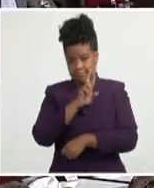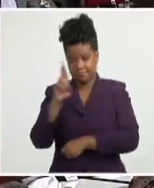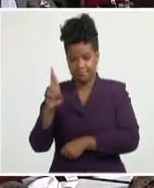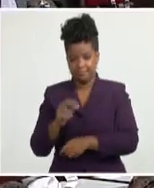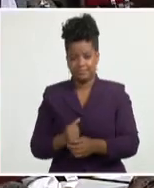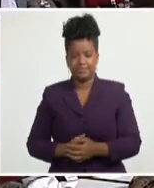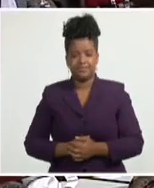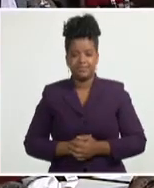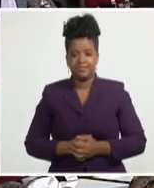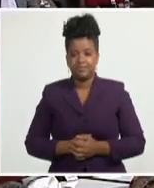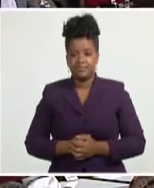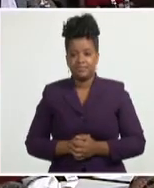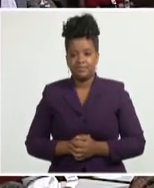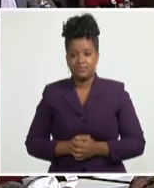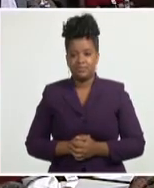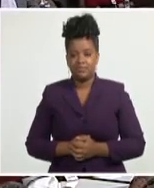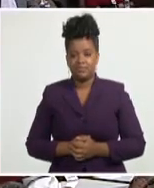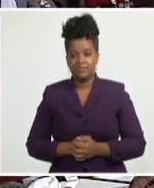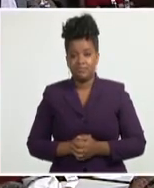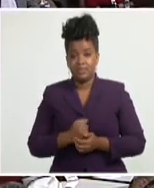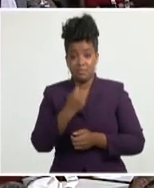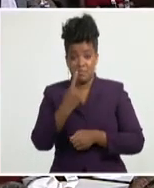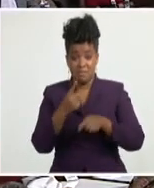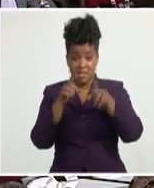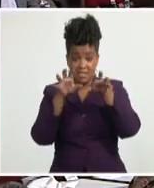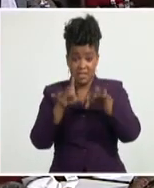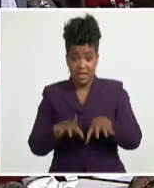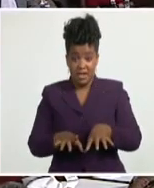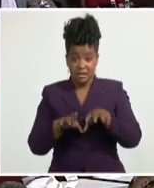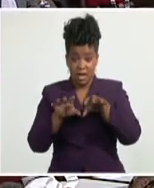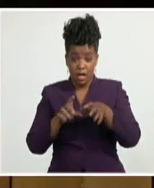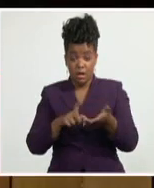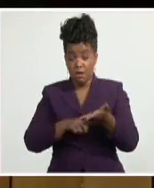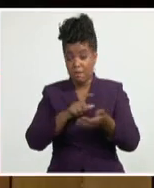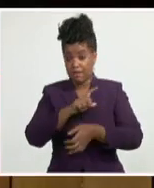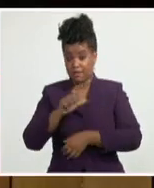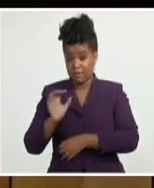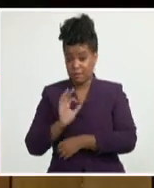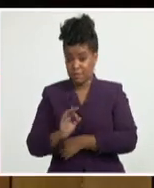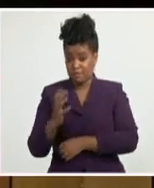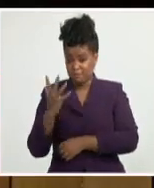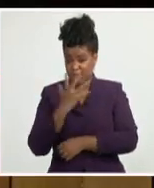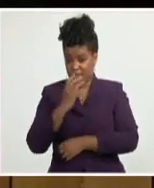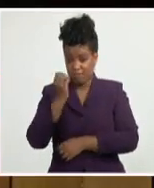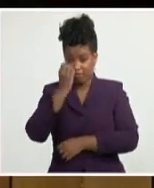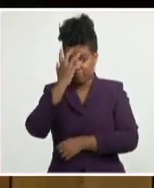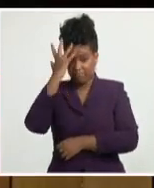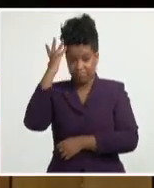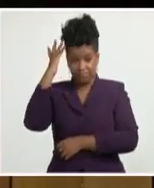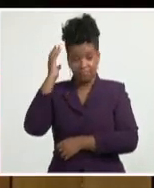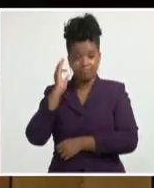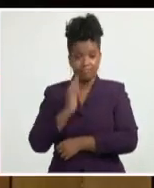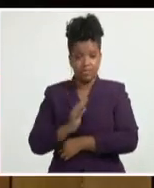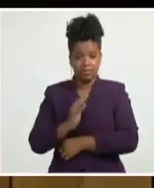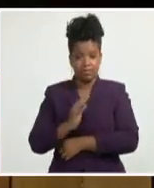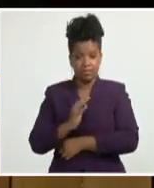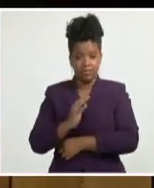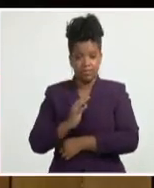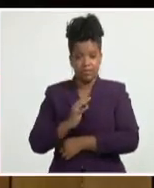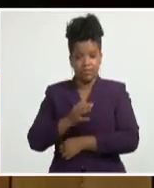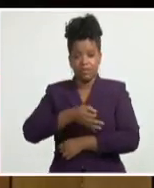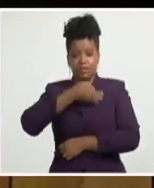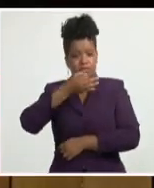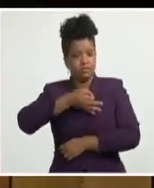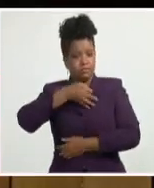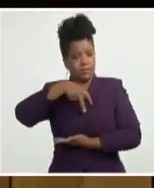están concebidas. El primer secretario del Comité Central del Partido Comunista de Cuba, Miguel Díaz-Canel Bermúdez, en sus palabras de clausura al